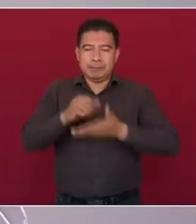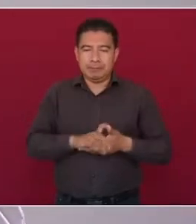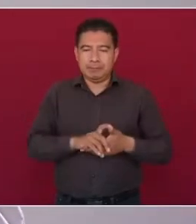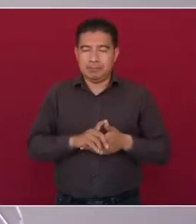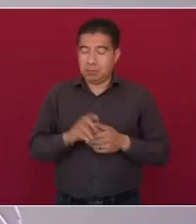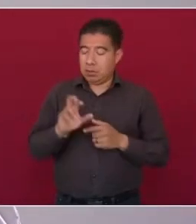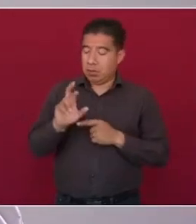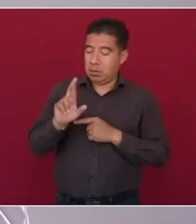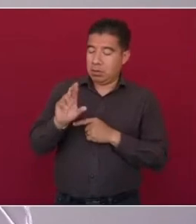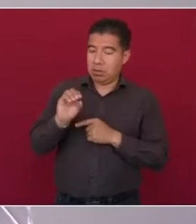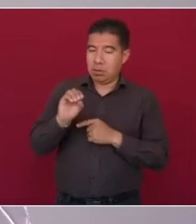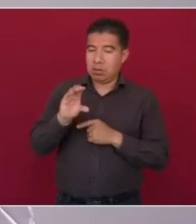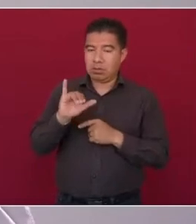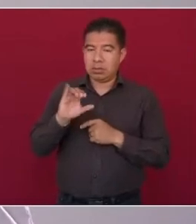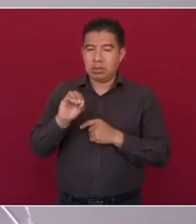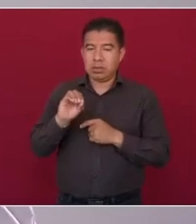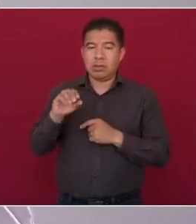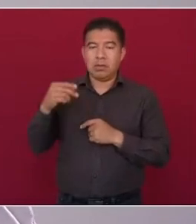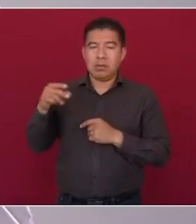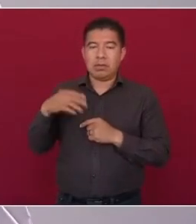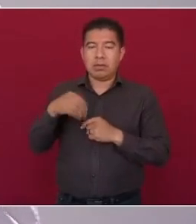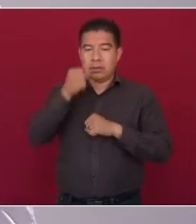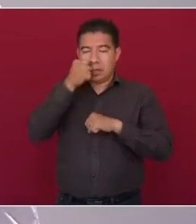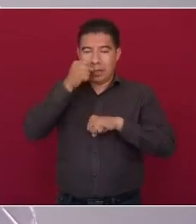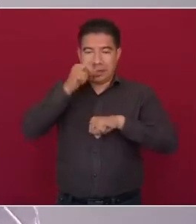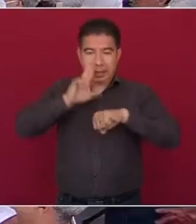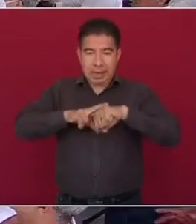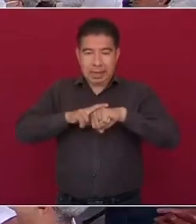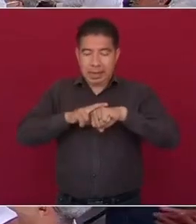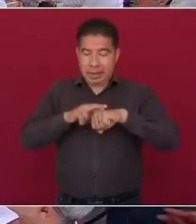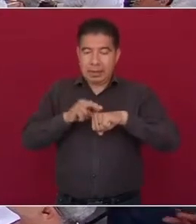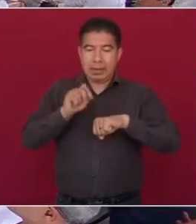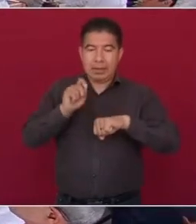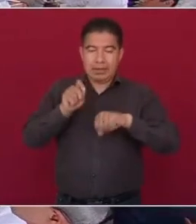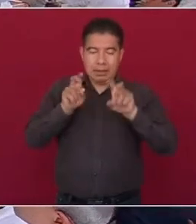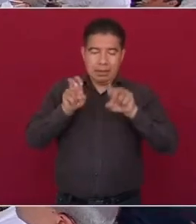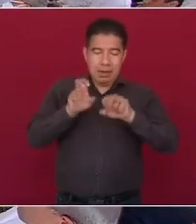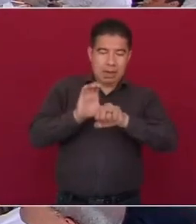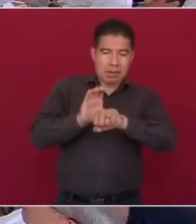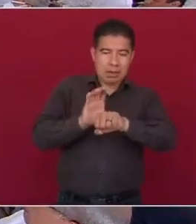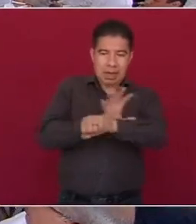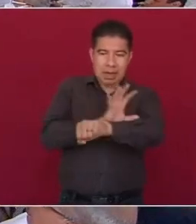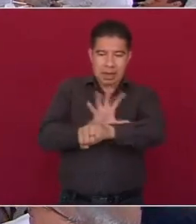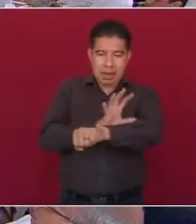Rocío es secretaria de Energía